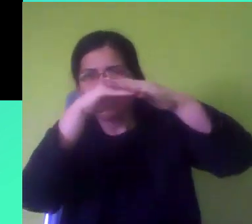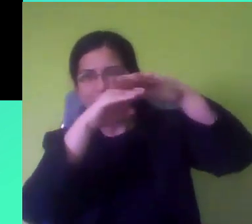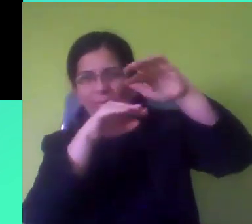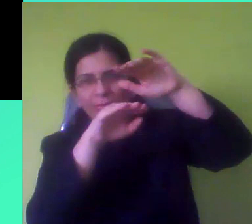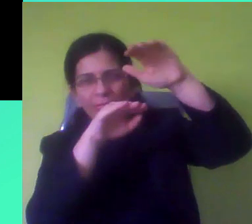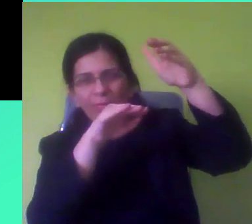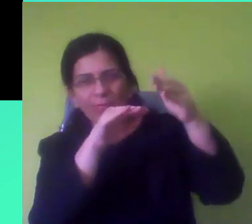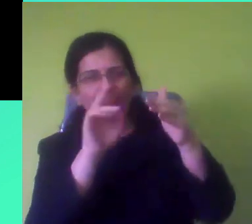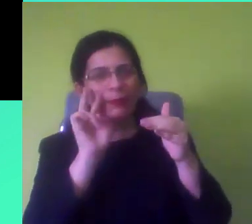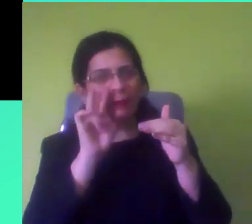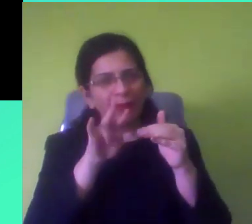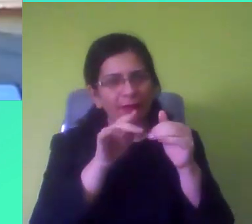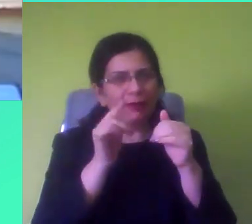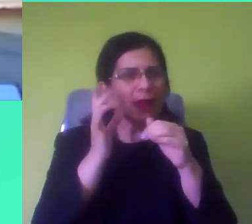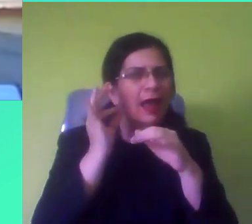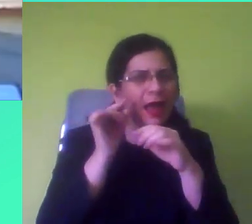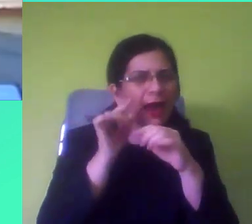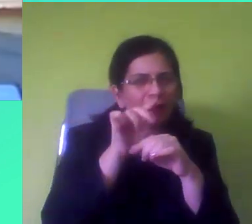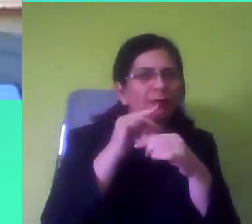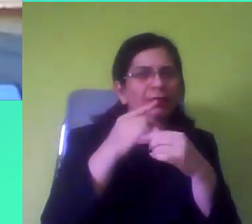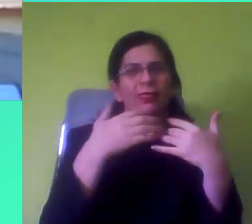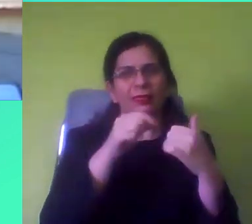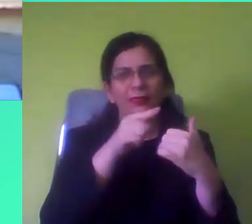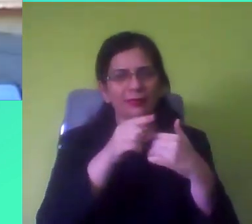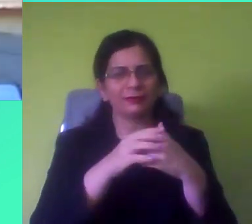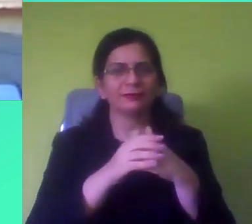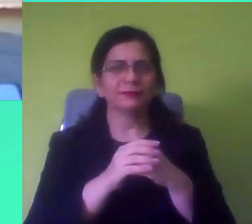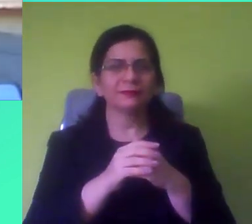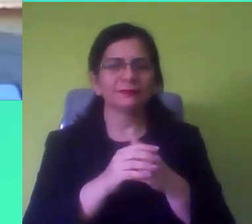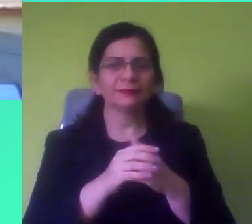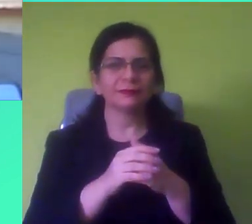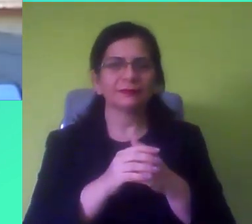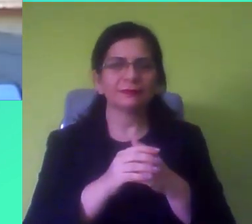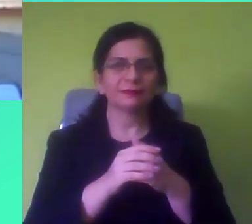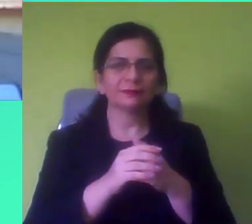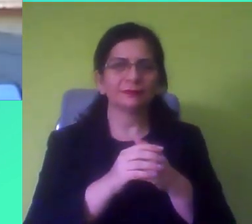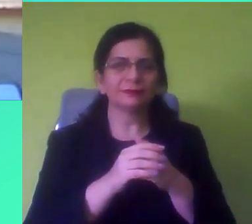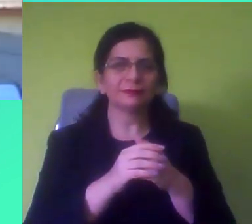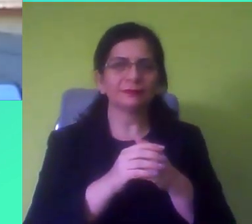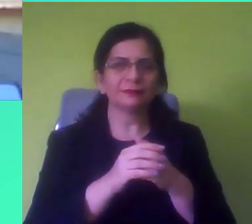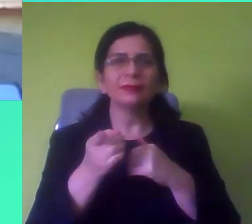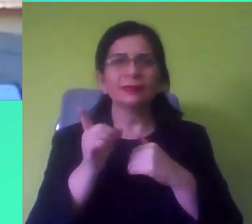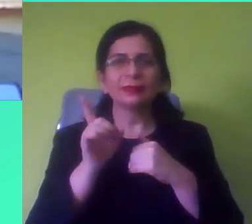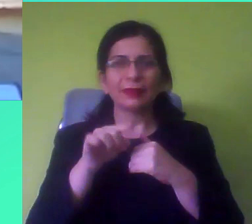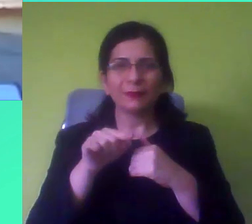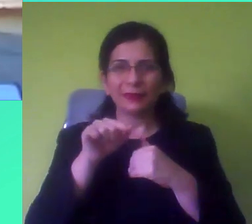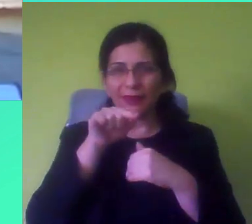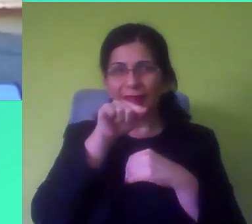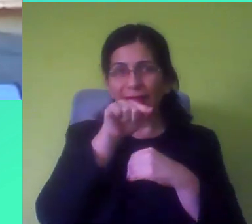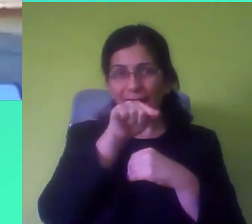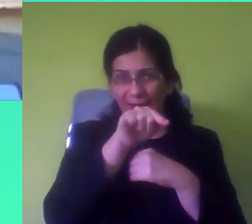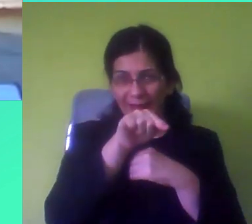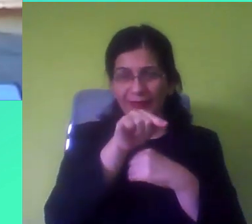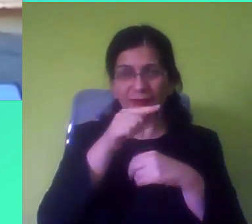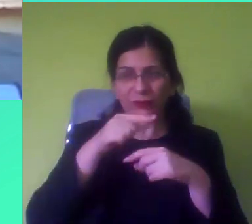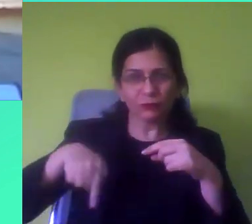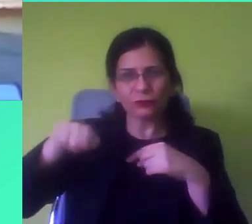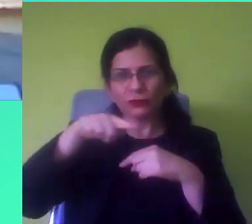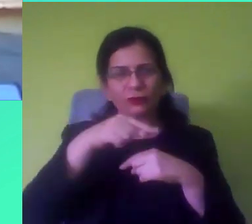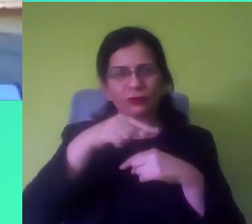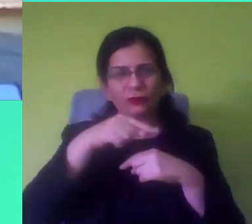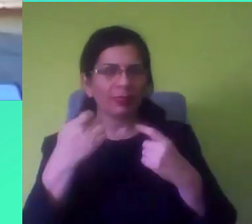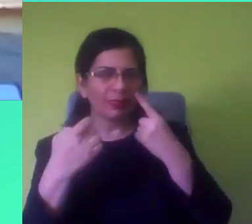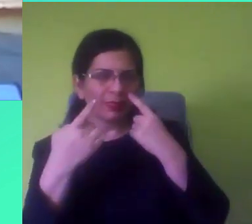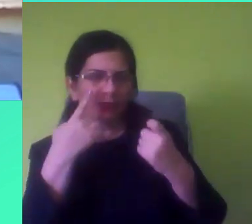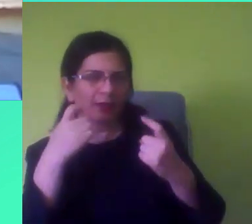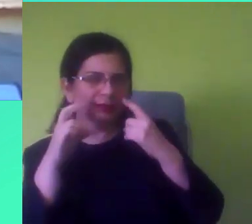de movimiento que tiene el permafrost rico en hielo. Y una de las características principales que vamos a observar